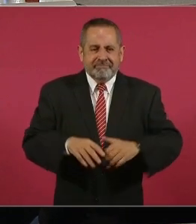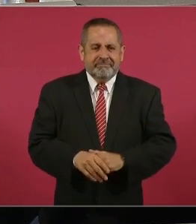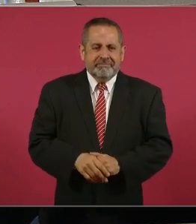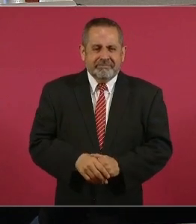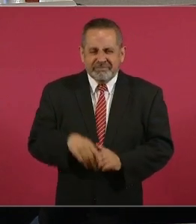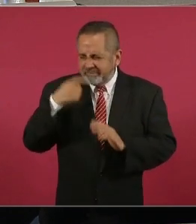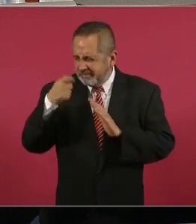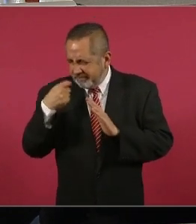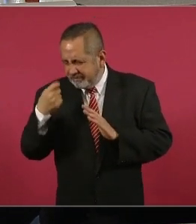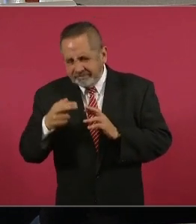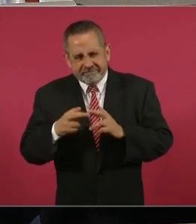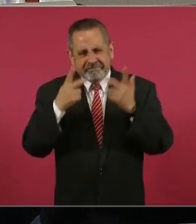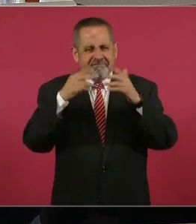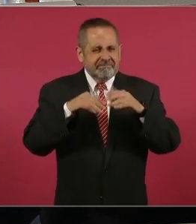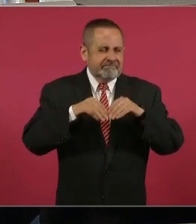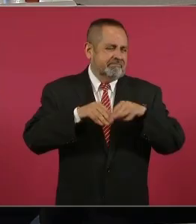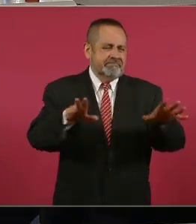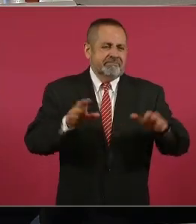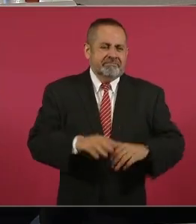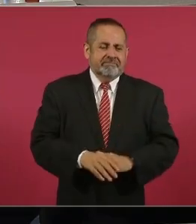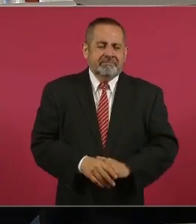En video, sí.